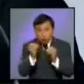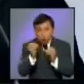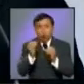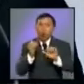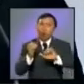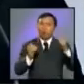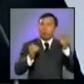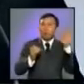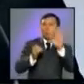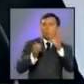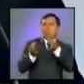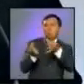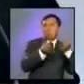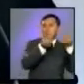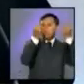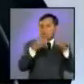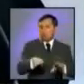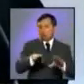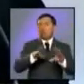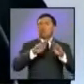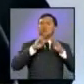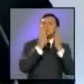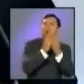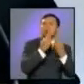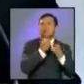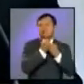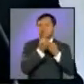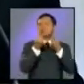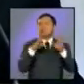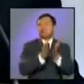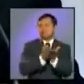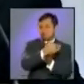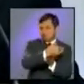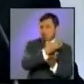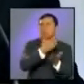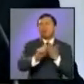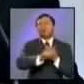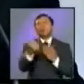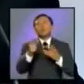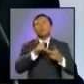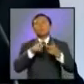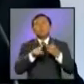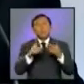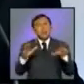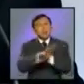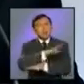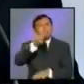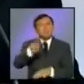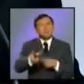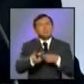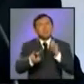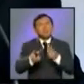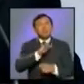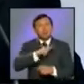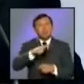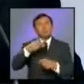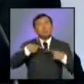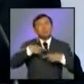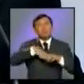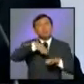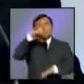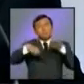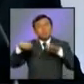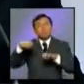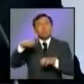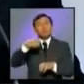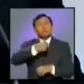ser medido de esa manera Hay un artículo trato de acordarme ni para